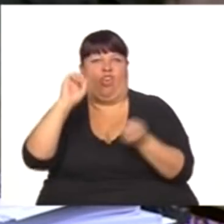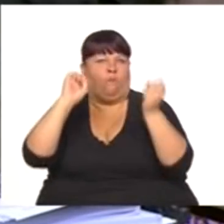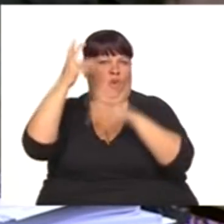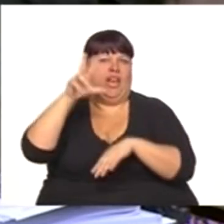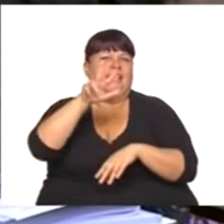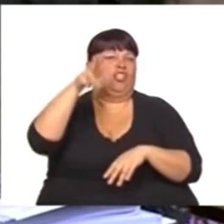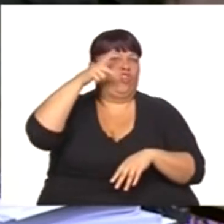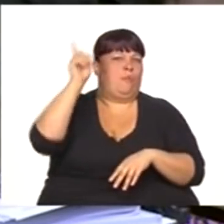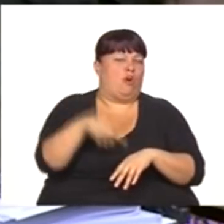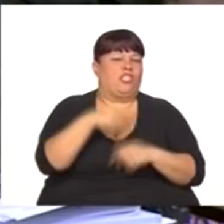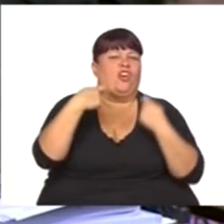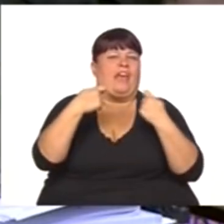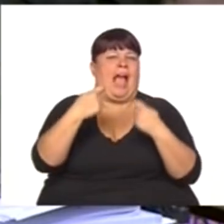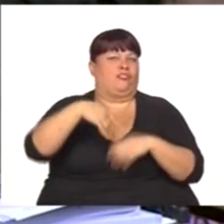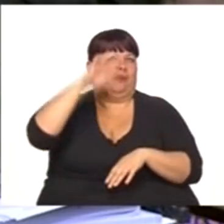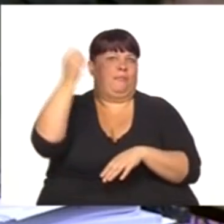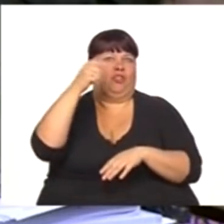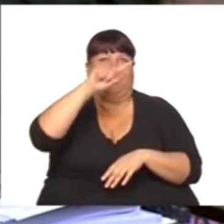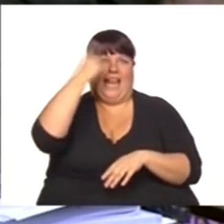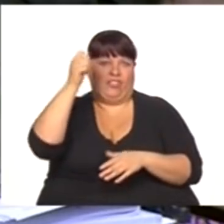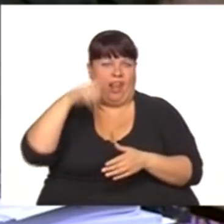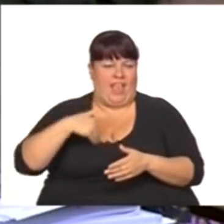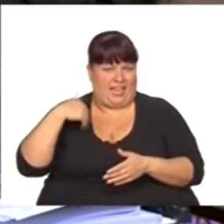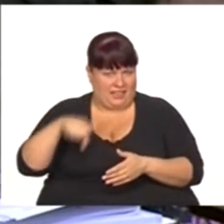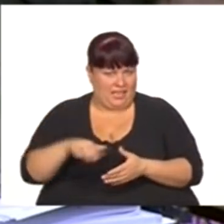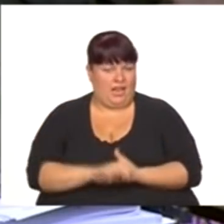es el 38% del gasto primario nacional en la Argentina.